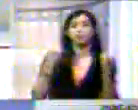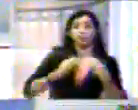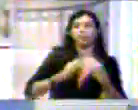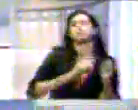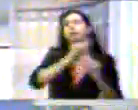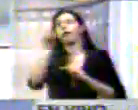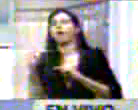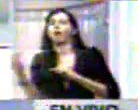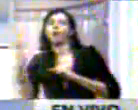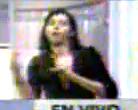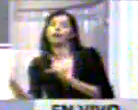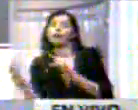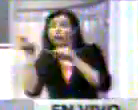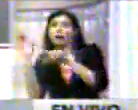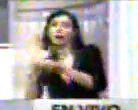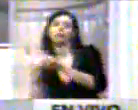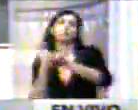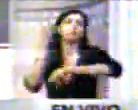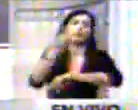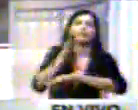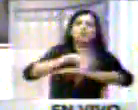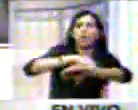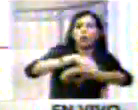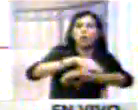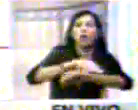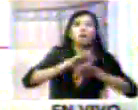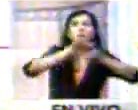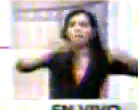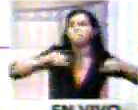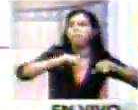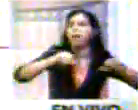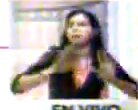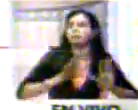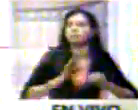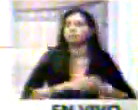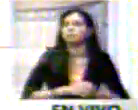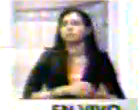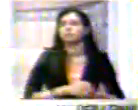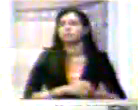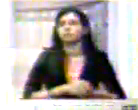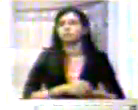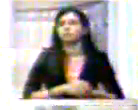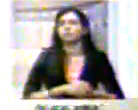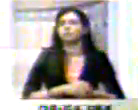Caracas, el de Caracas se fue a Barcelona, a las playas allá de